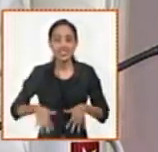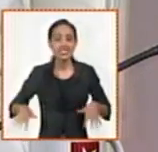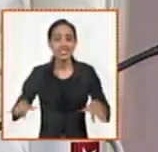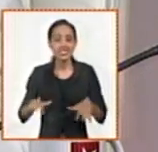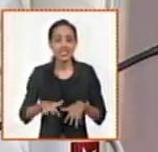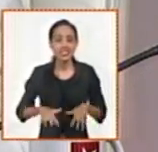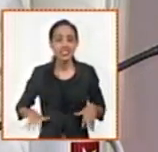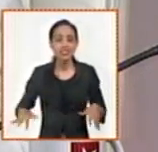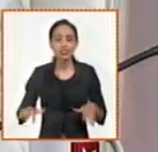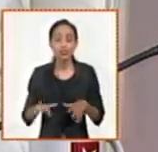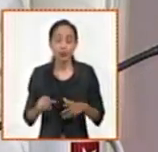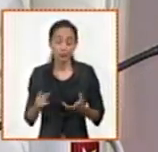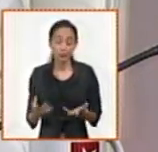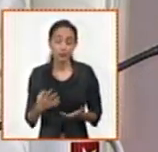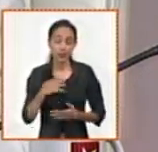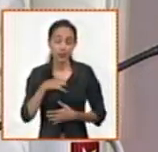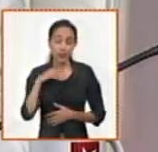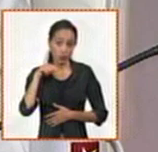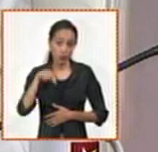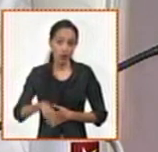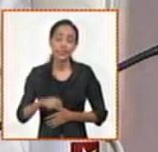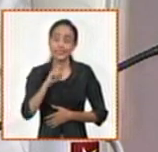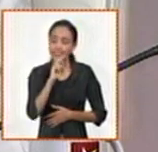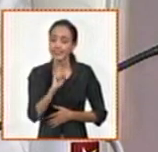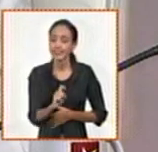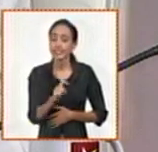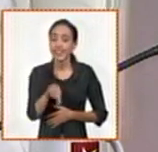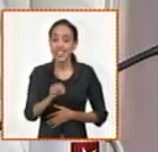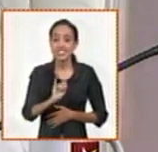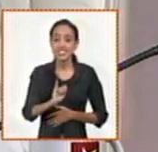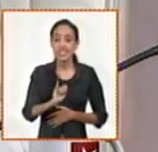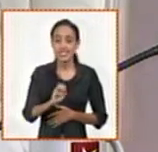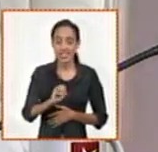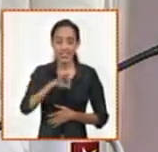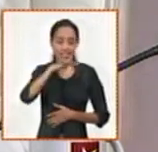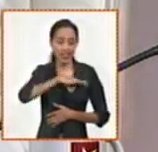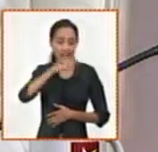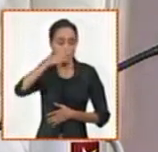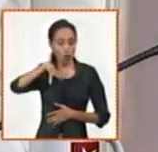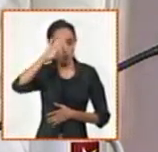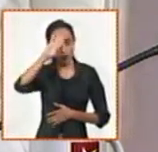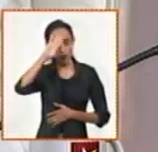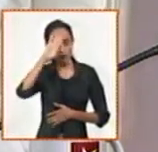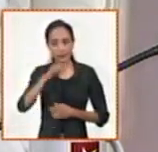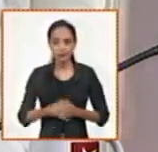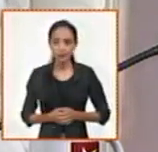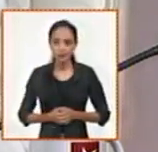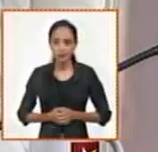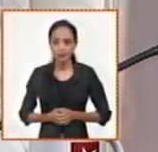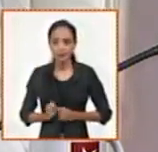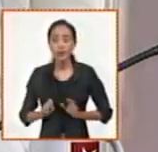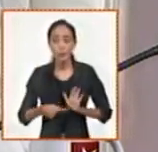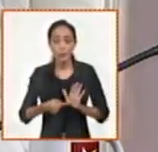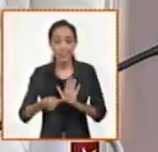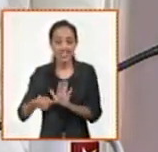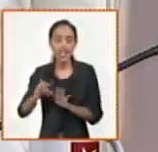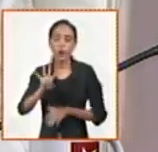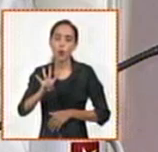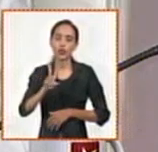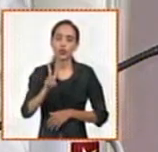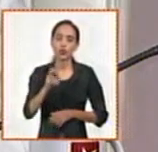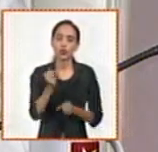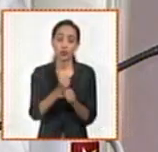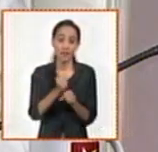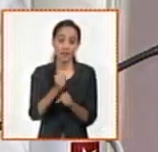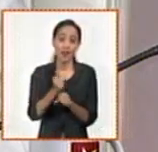contexto en que nos encontramos también es difícil. Hay 60 delegados cubanos, se van a exponer 42 trabajos